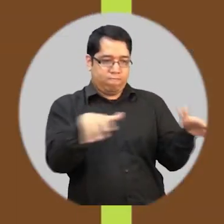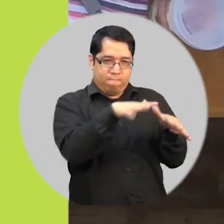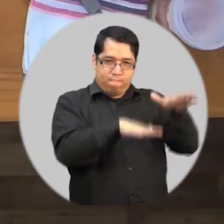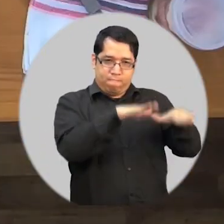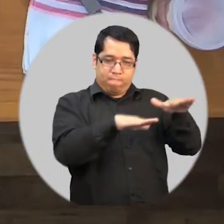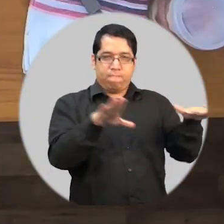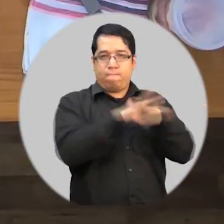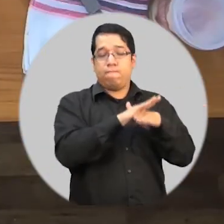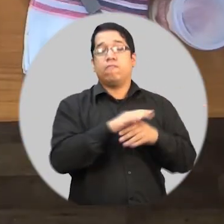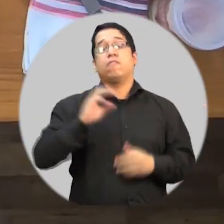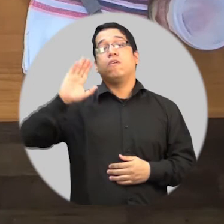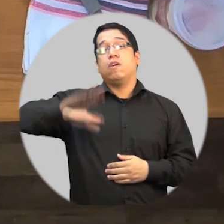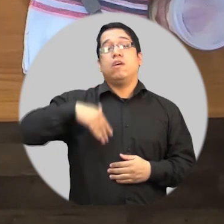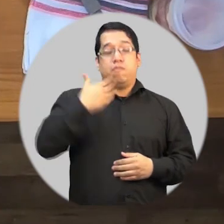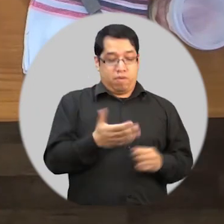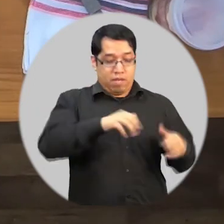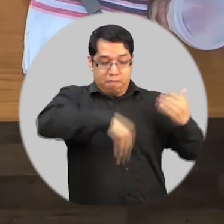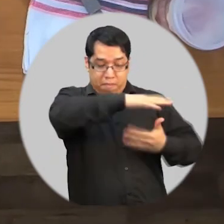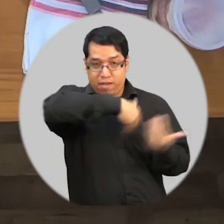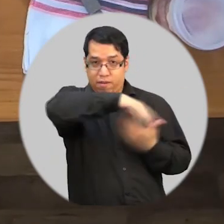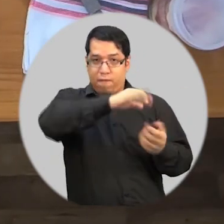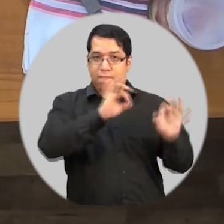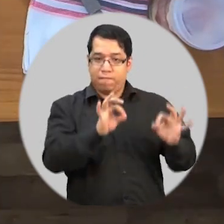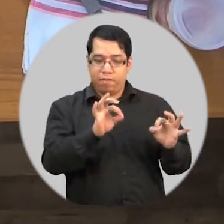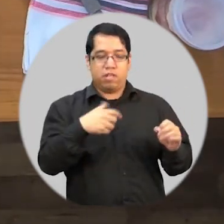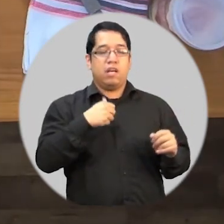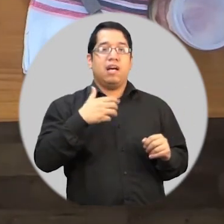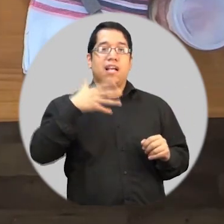Una vez que ya tengamos acá mezclado, voy a ir agregando la crema de leche,